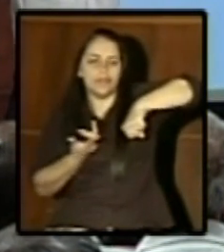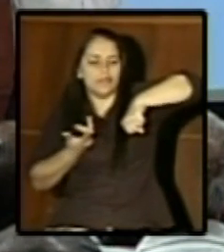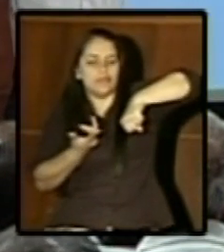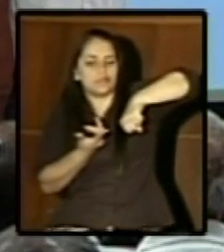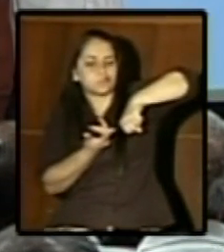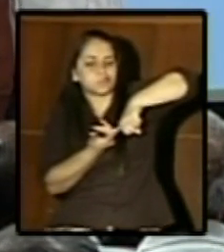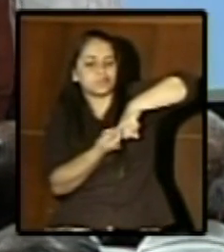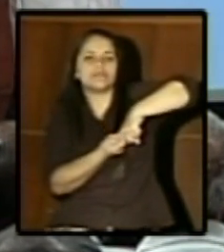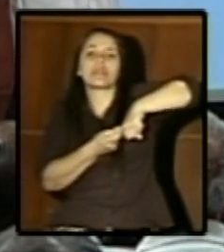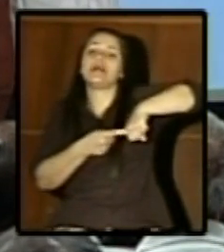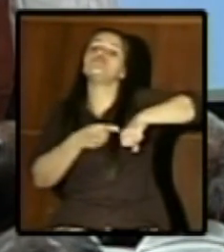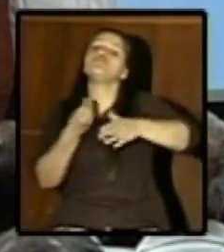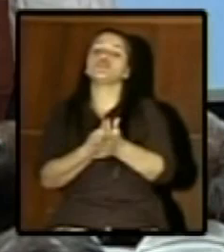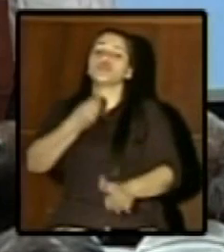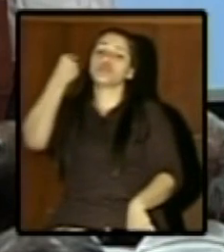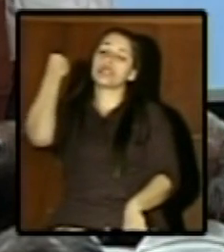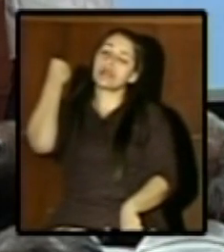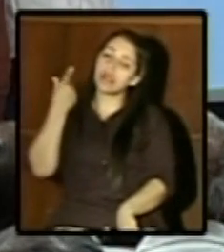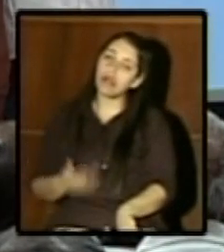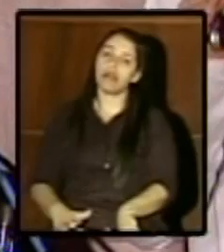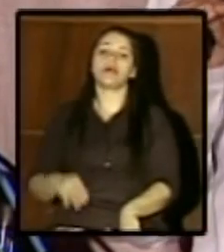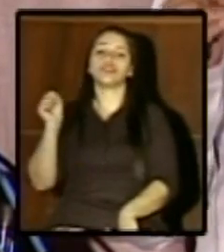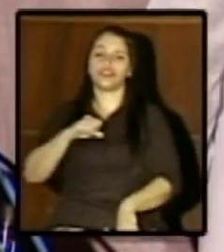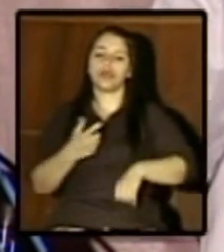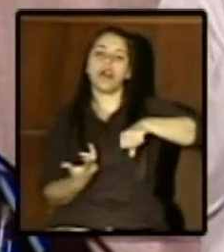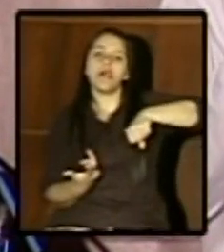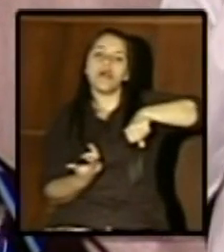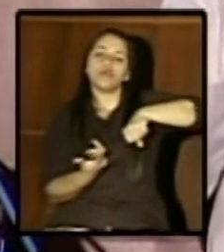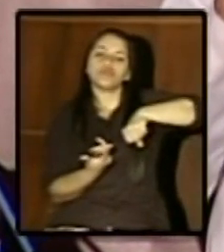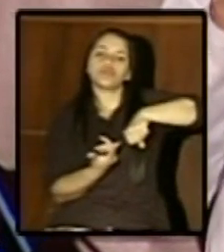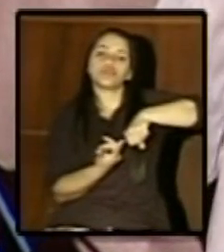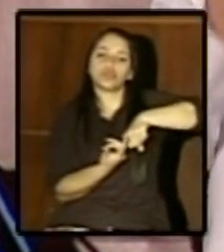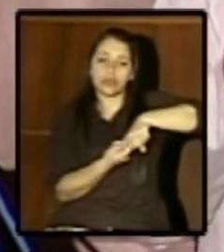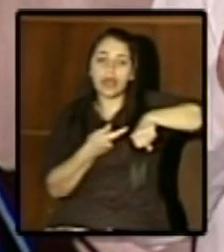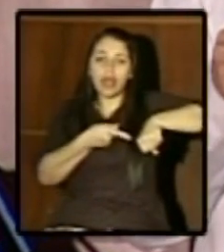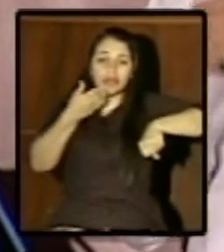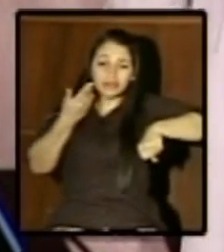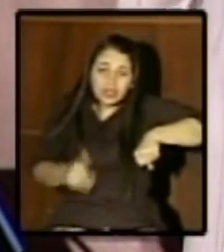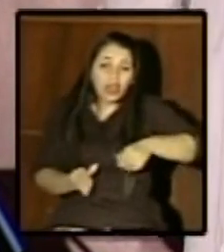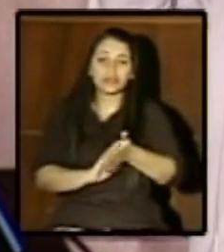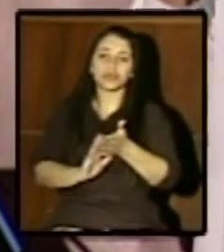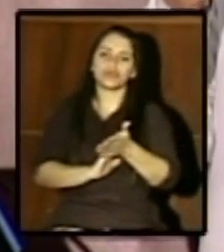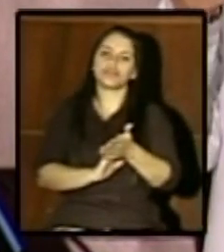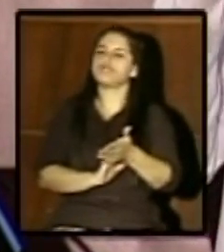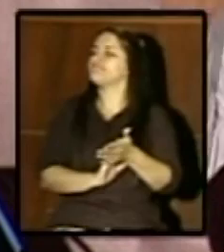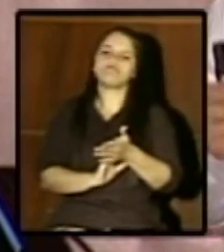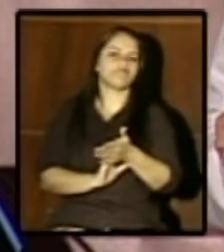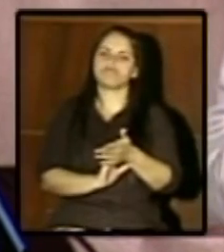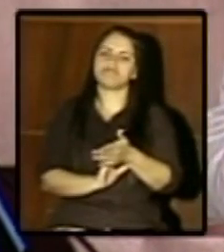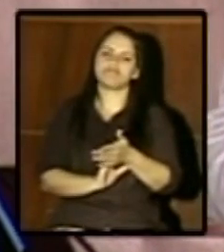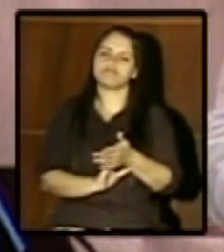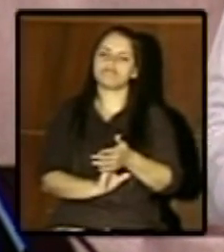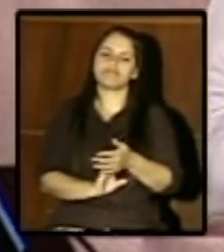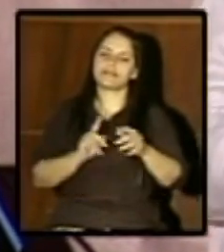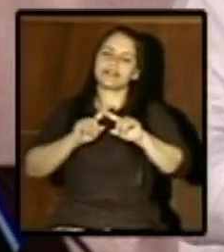reemplazo del líquido articular normal. Lo mismo, es una droga muy costosa, muy costosa, y que los estudios